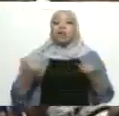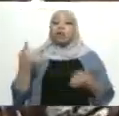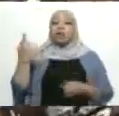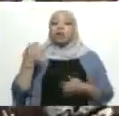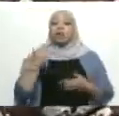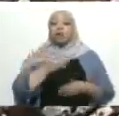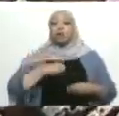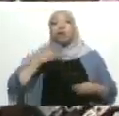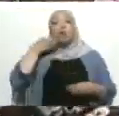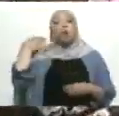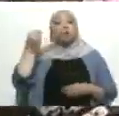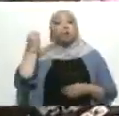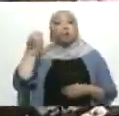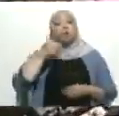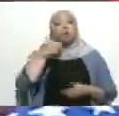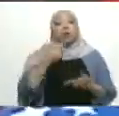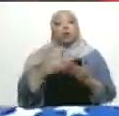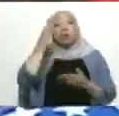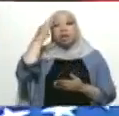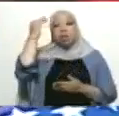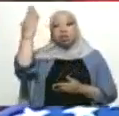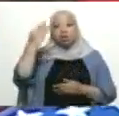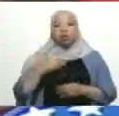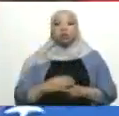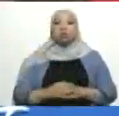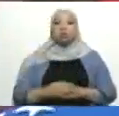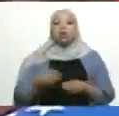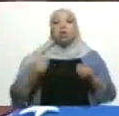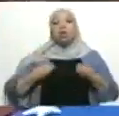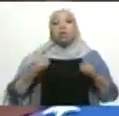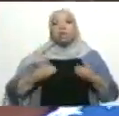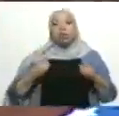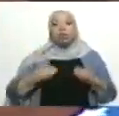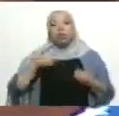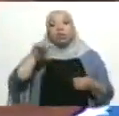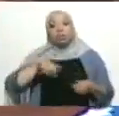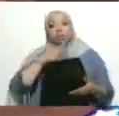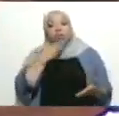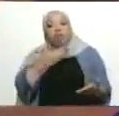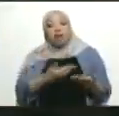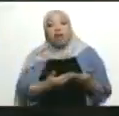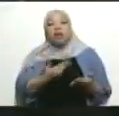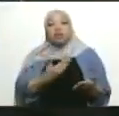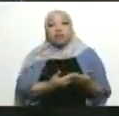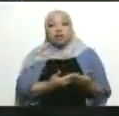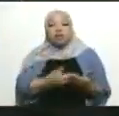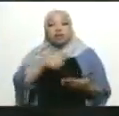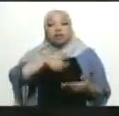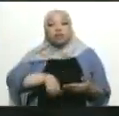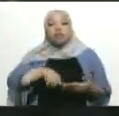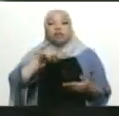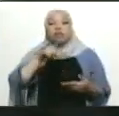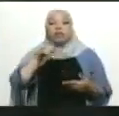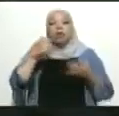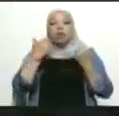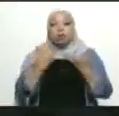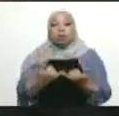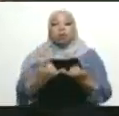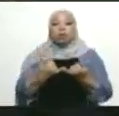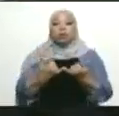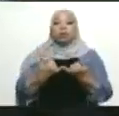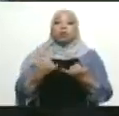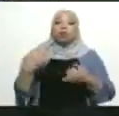siento orgulloso y doy gracias a Dios y a la vida porque le ha permitido a uno estar en momentos estelares